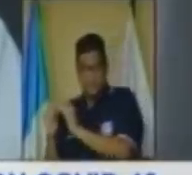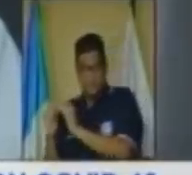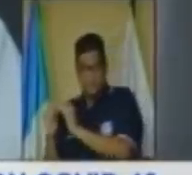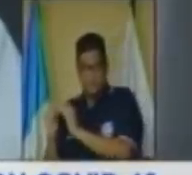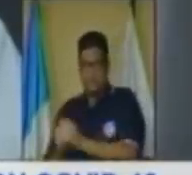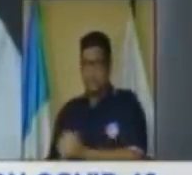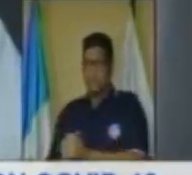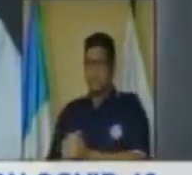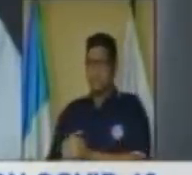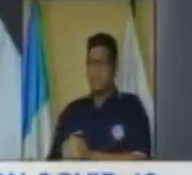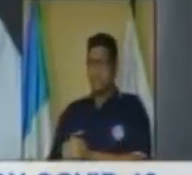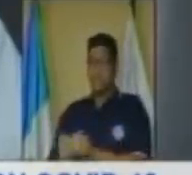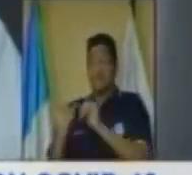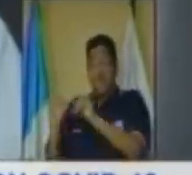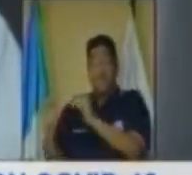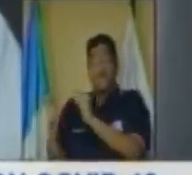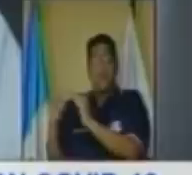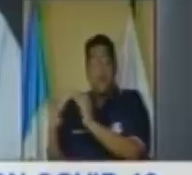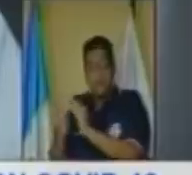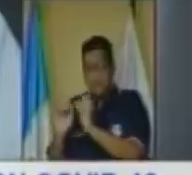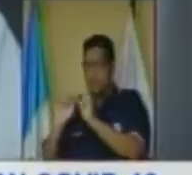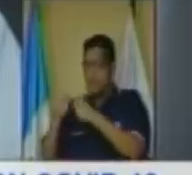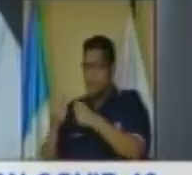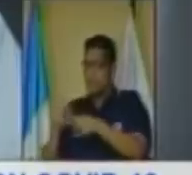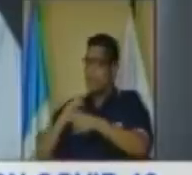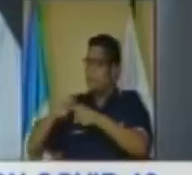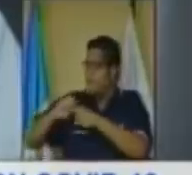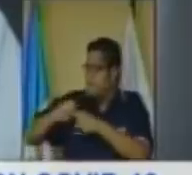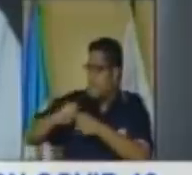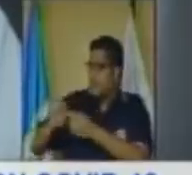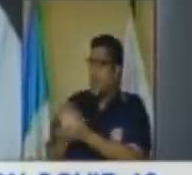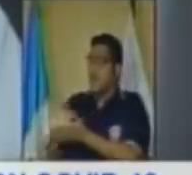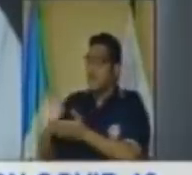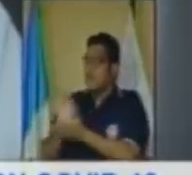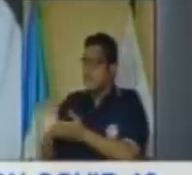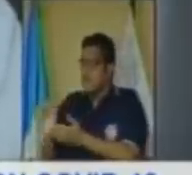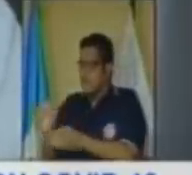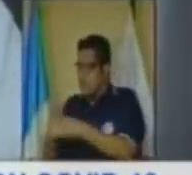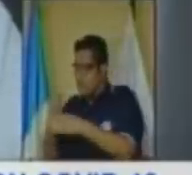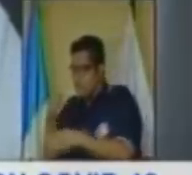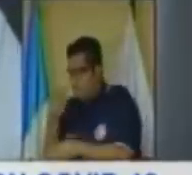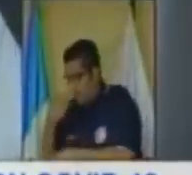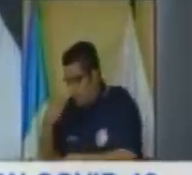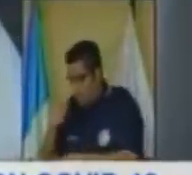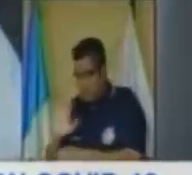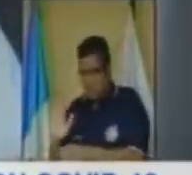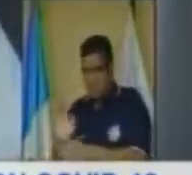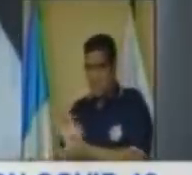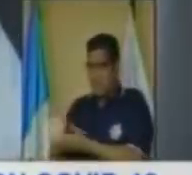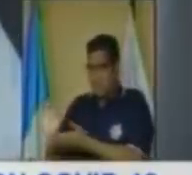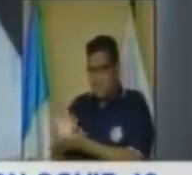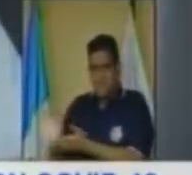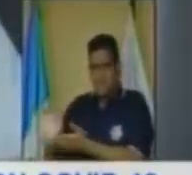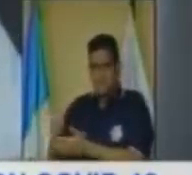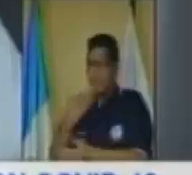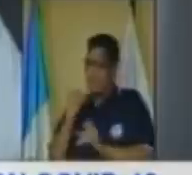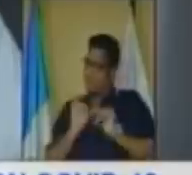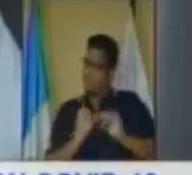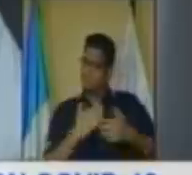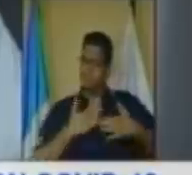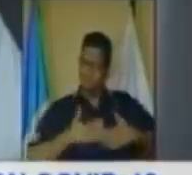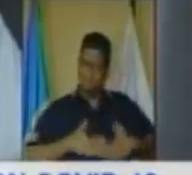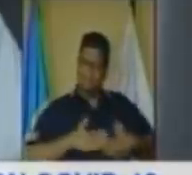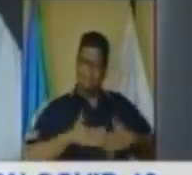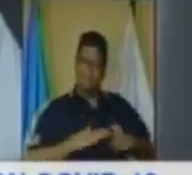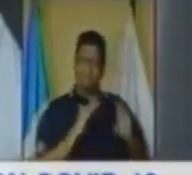prevención, significa evitar contagios. Entonces se hace un llamado a la calma a los miembros de la